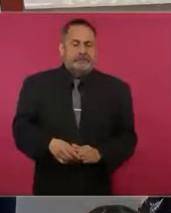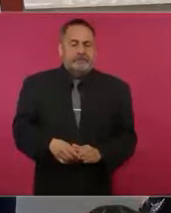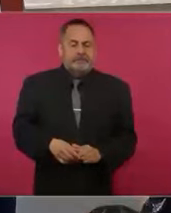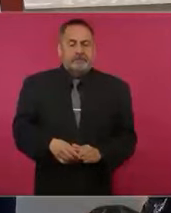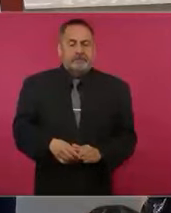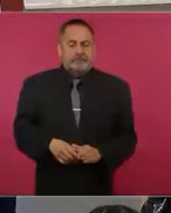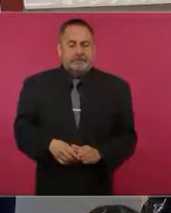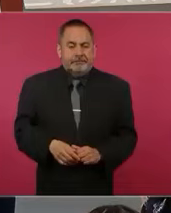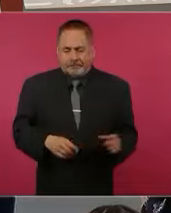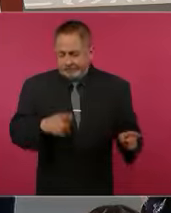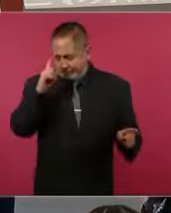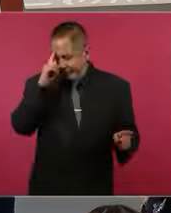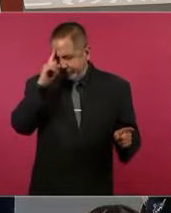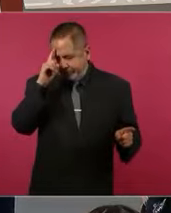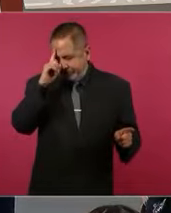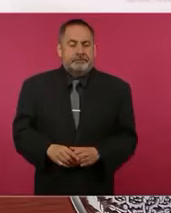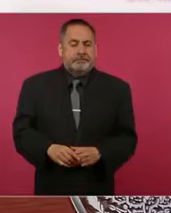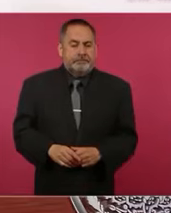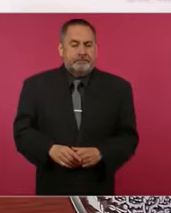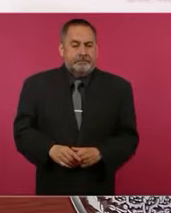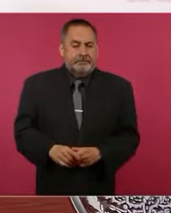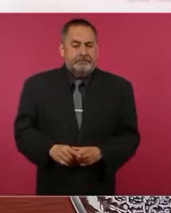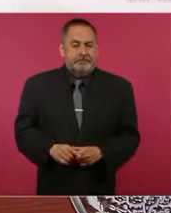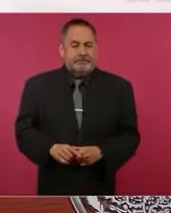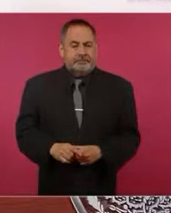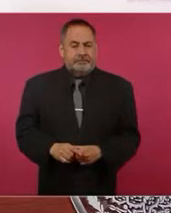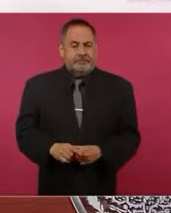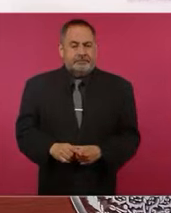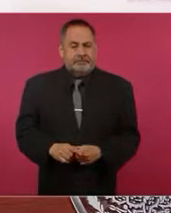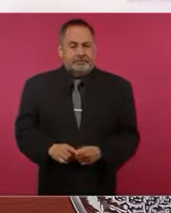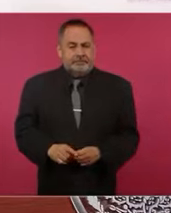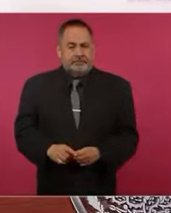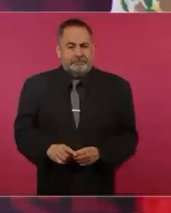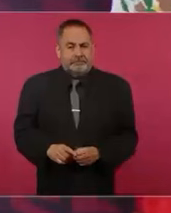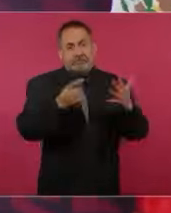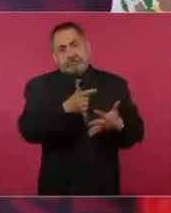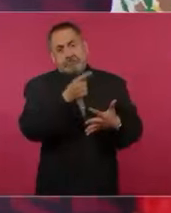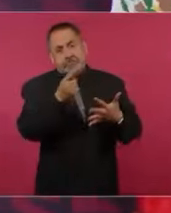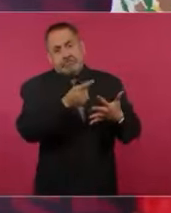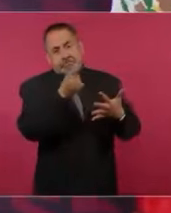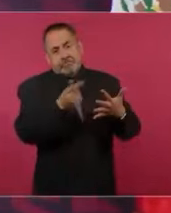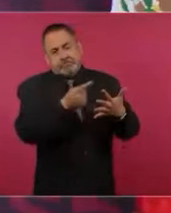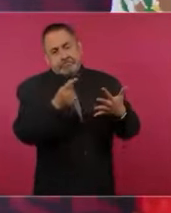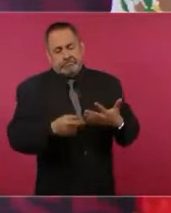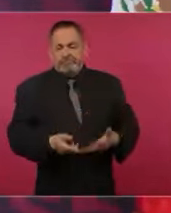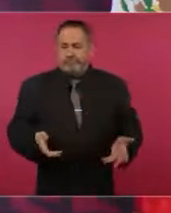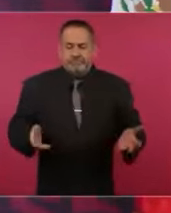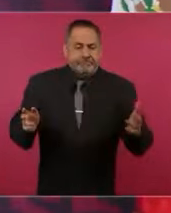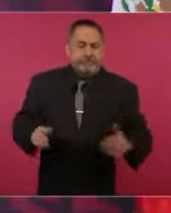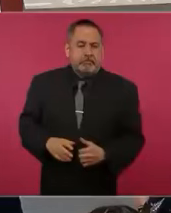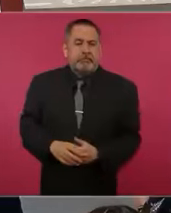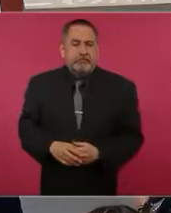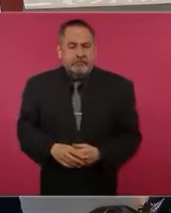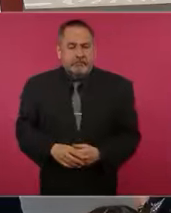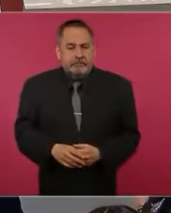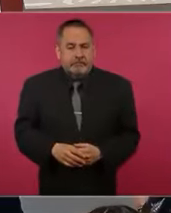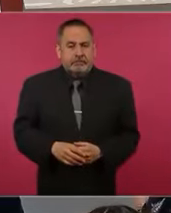no les cabe eso en la cabeza. Entonces, si empiezan a hablar de todo eso, bueno, hasta